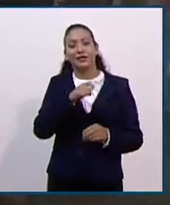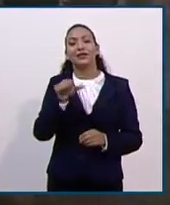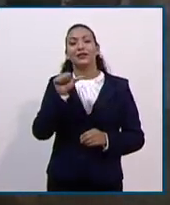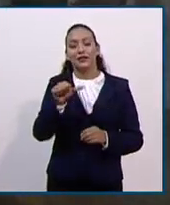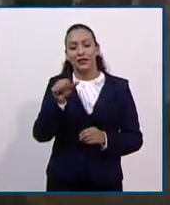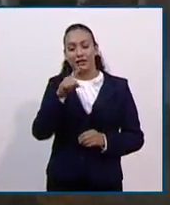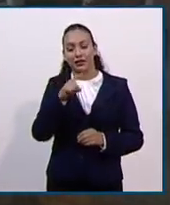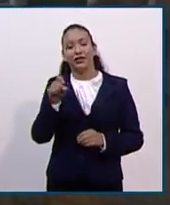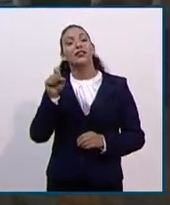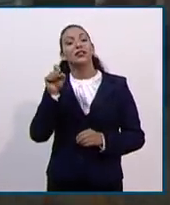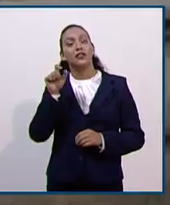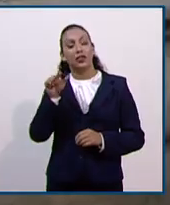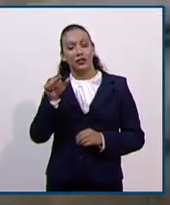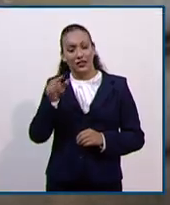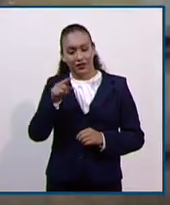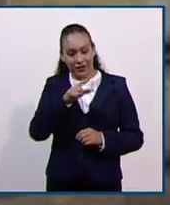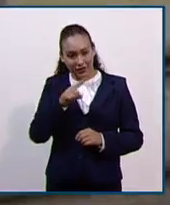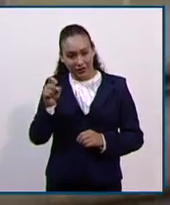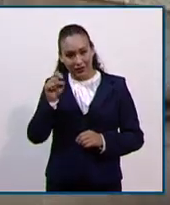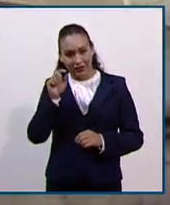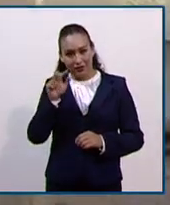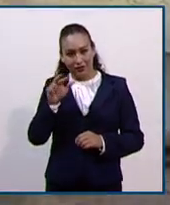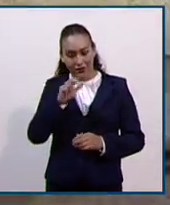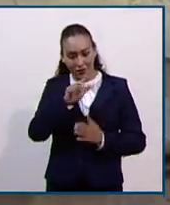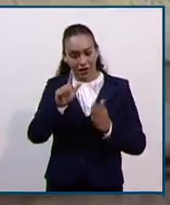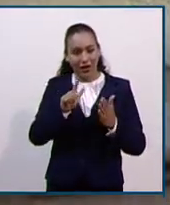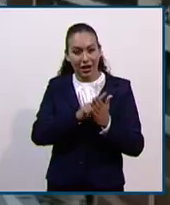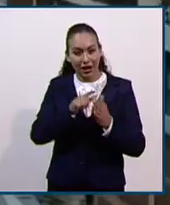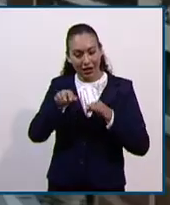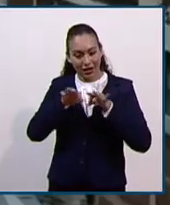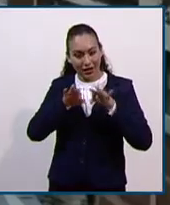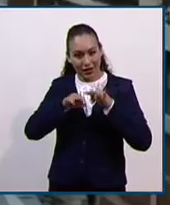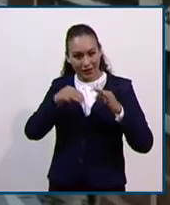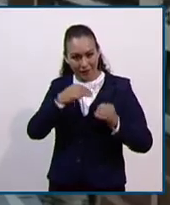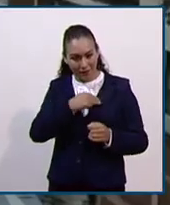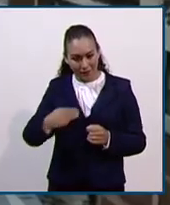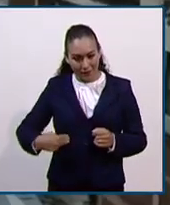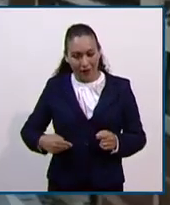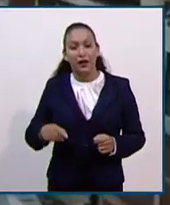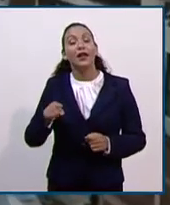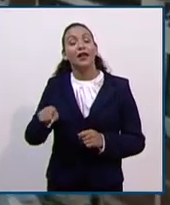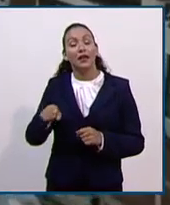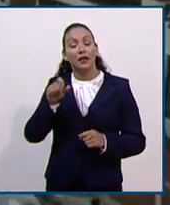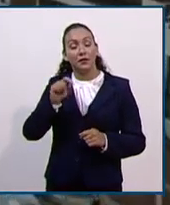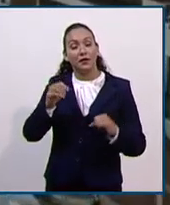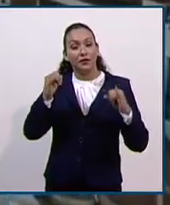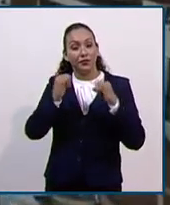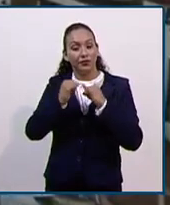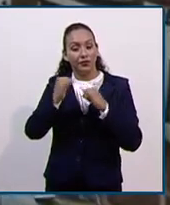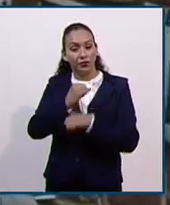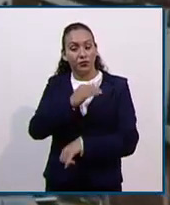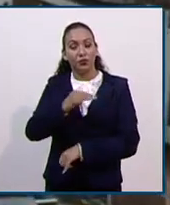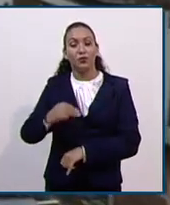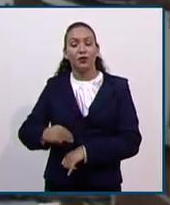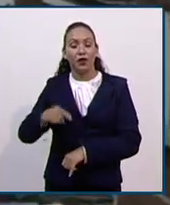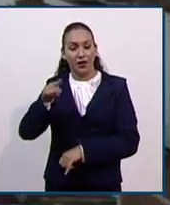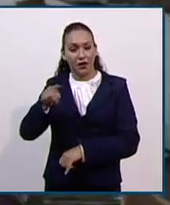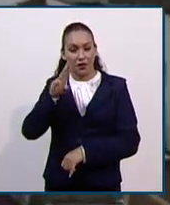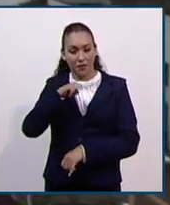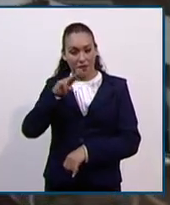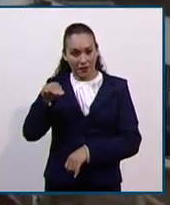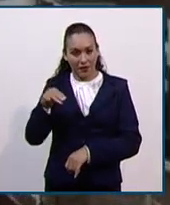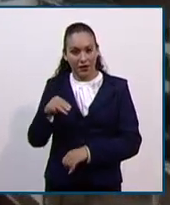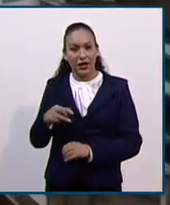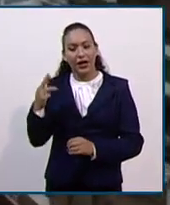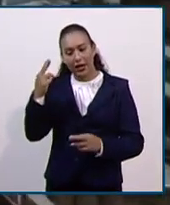117 y 118 de la Ley Orgánica Municipal y el acuerdo del Instituto Electoral de Michoacán, que declaró válida la consulta a